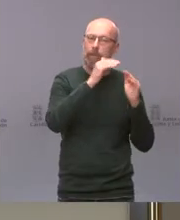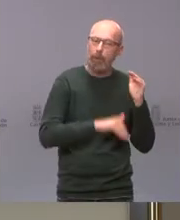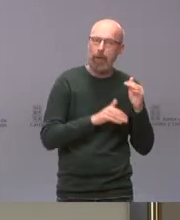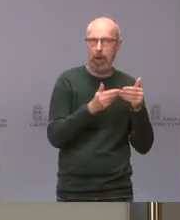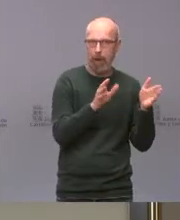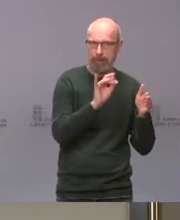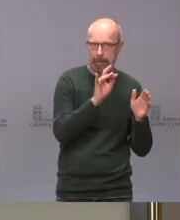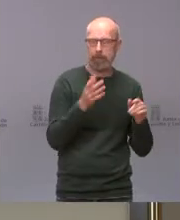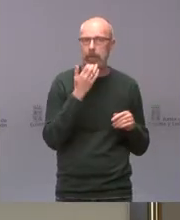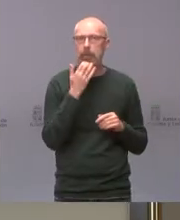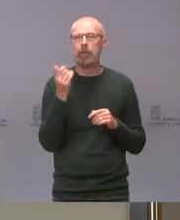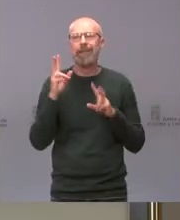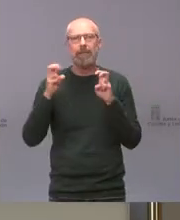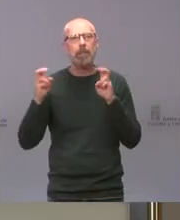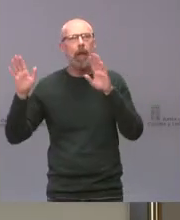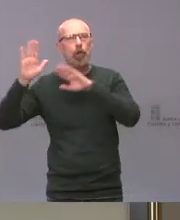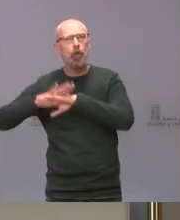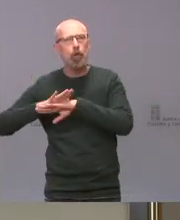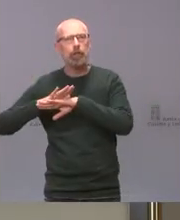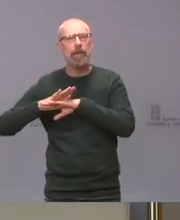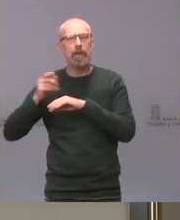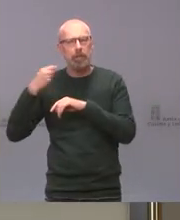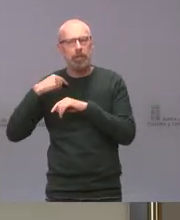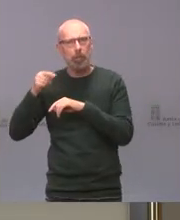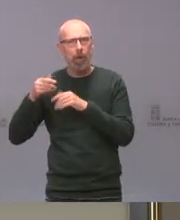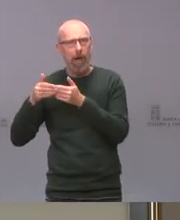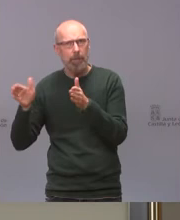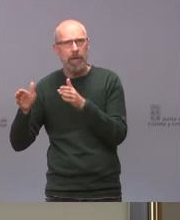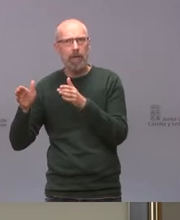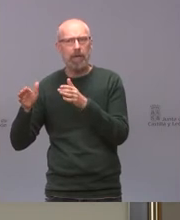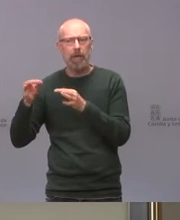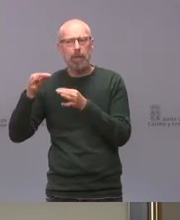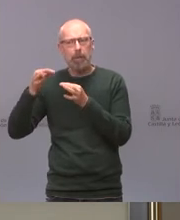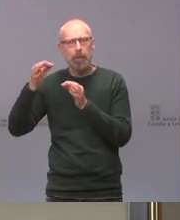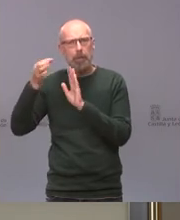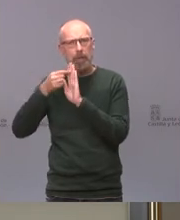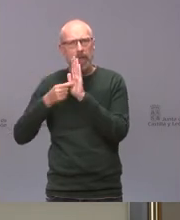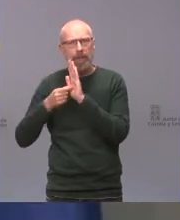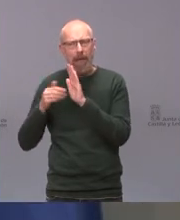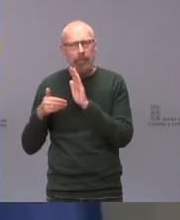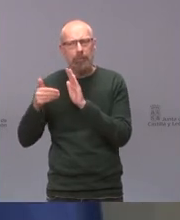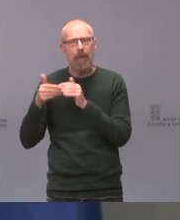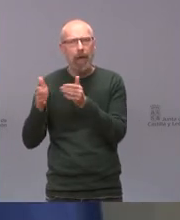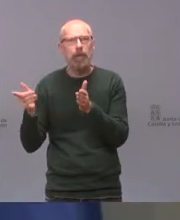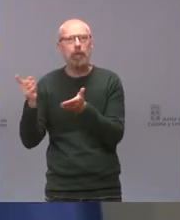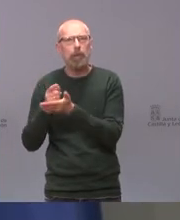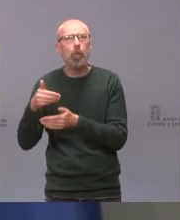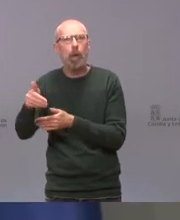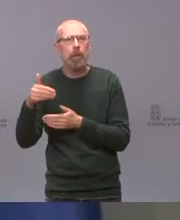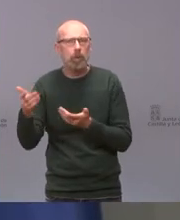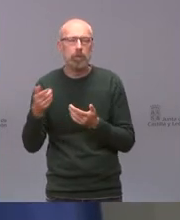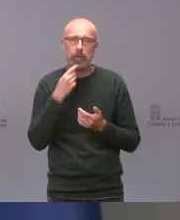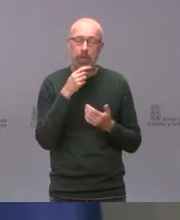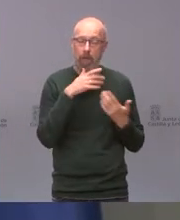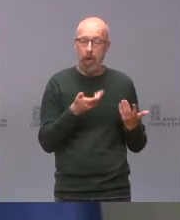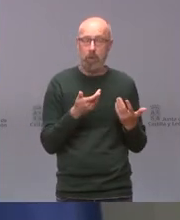nocturno, siguen presionando. No sé si se puede especificar alguna medida o a largo plazo se va a poder reabrir o... No, en este momento, a largo plazo, naturalmente que se va a poder